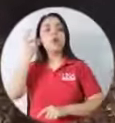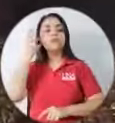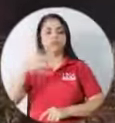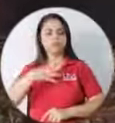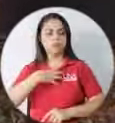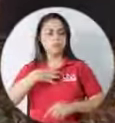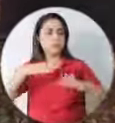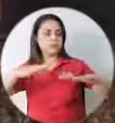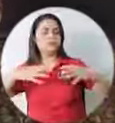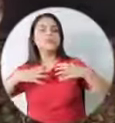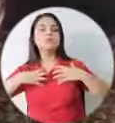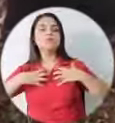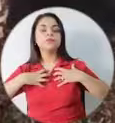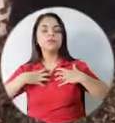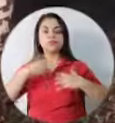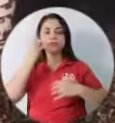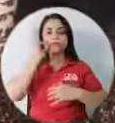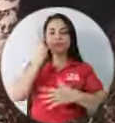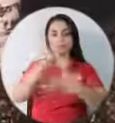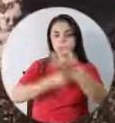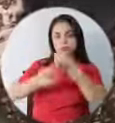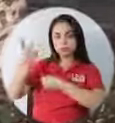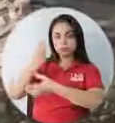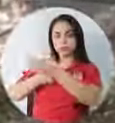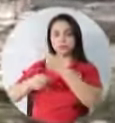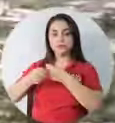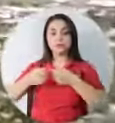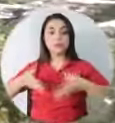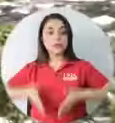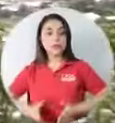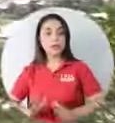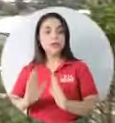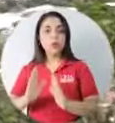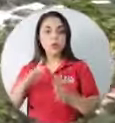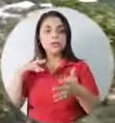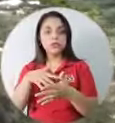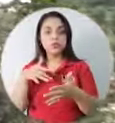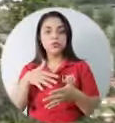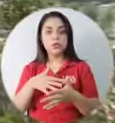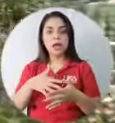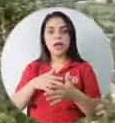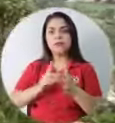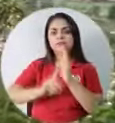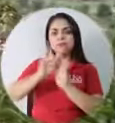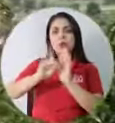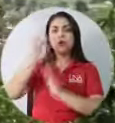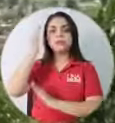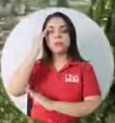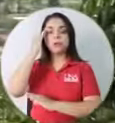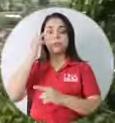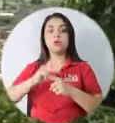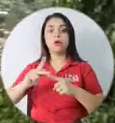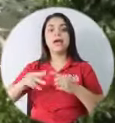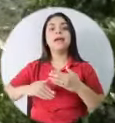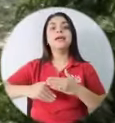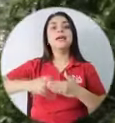del cafetal, ¿verdad? Hijos que estudian, desarrollan sus conocimientos profesionales y que después los